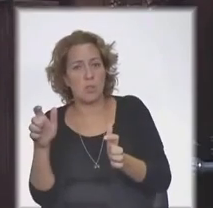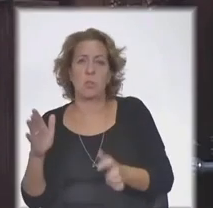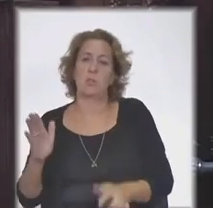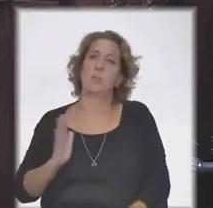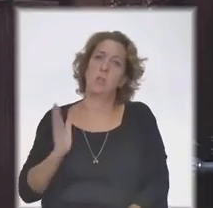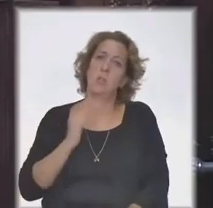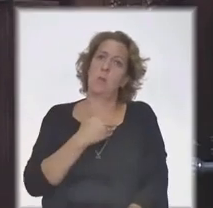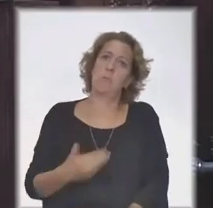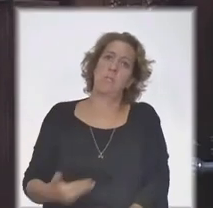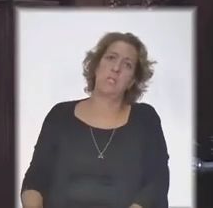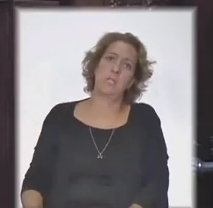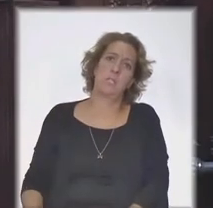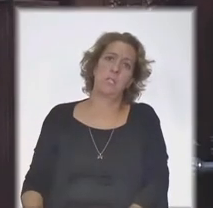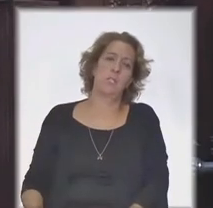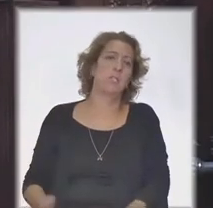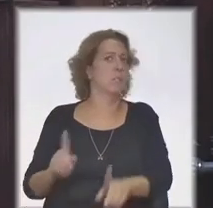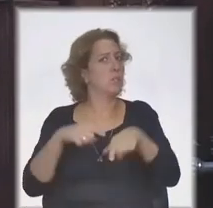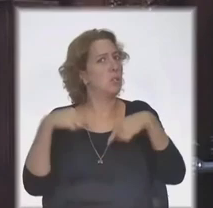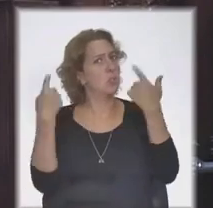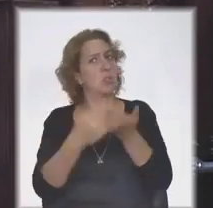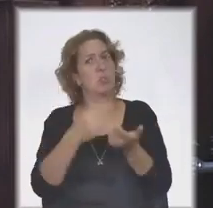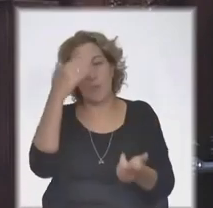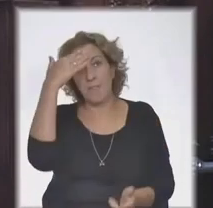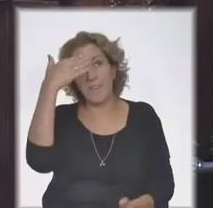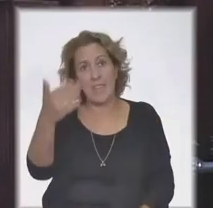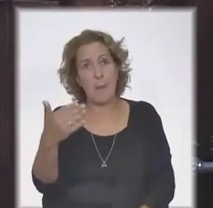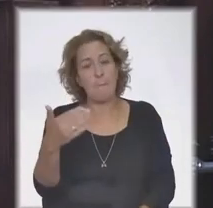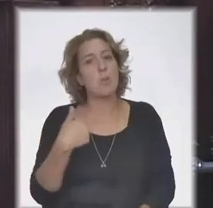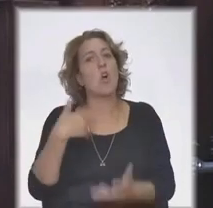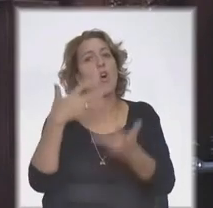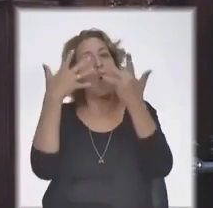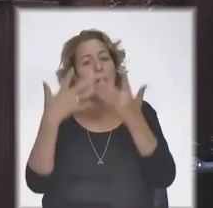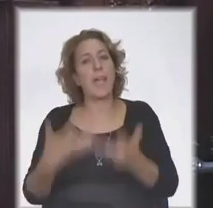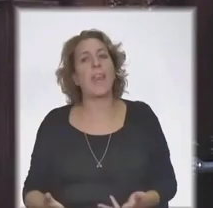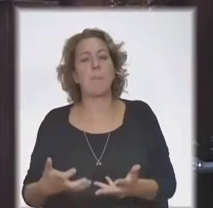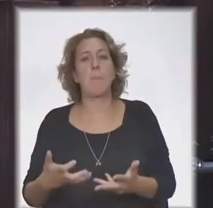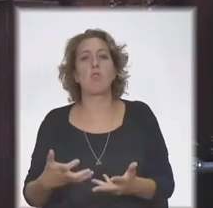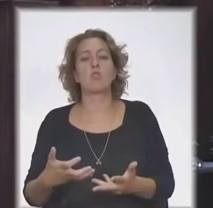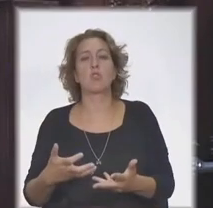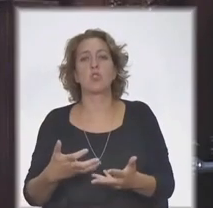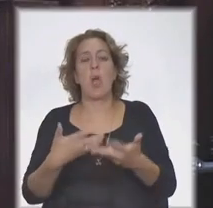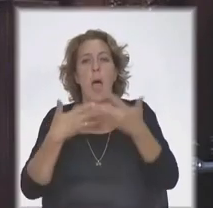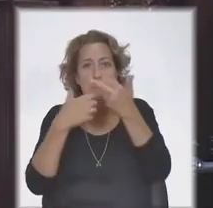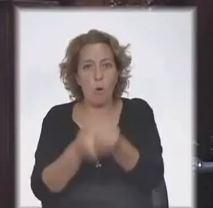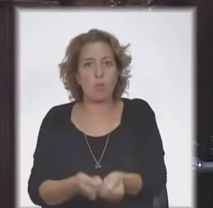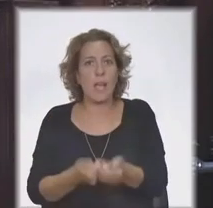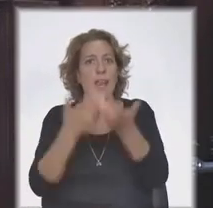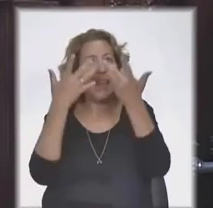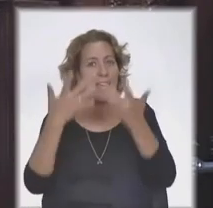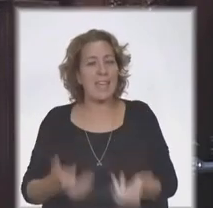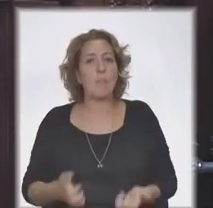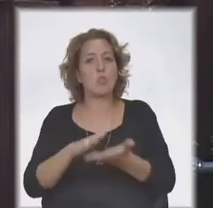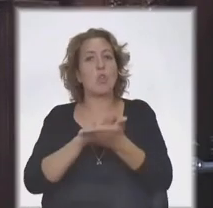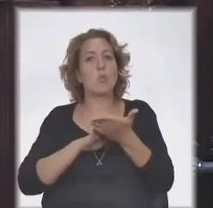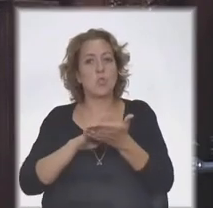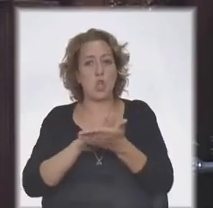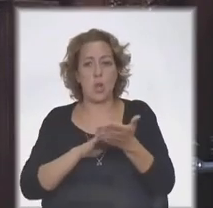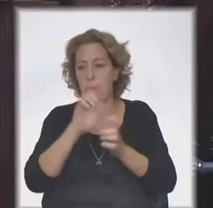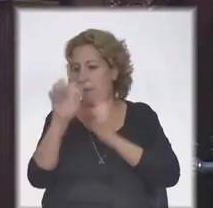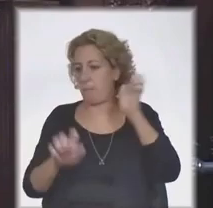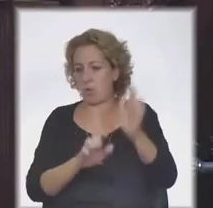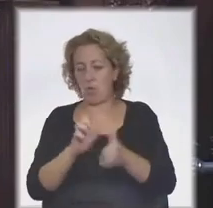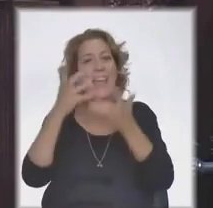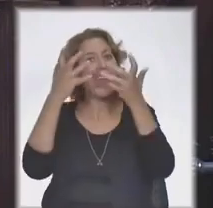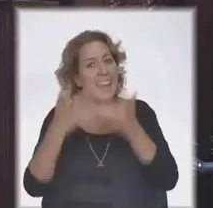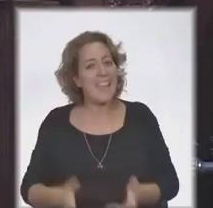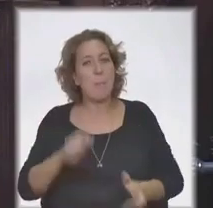Señora Presidenta, nosotros desde el Frente Amplio queremos aportar, queremos soluciones para nuestra gente, queremos gente